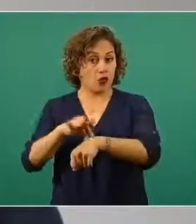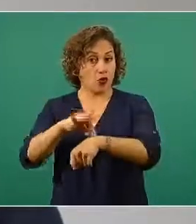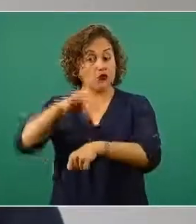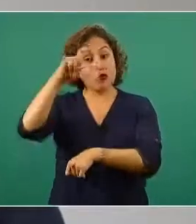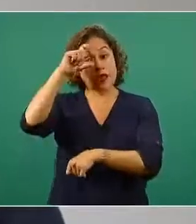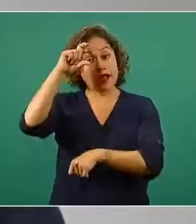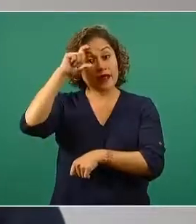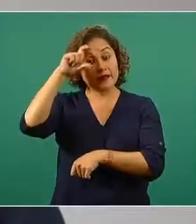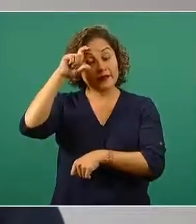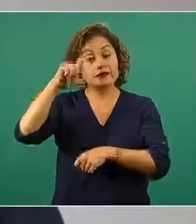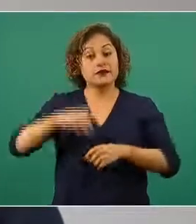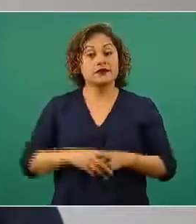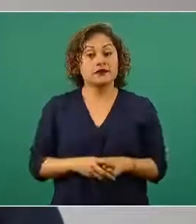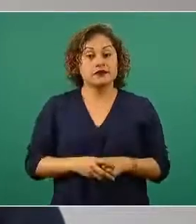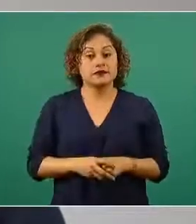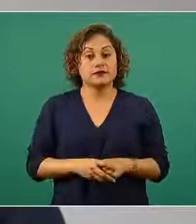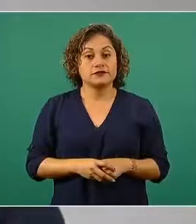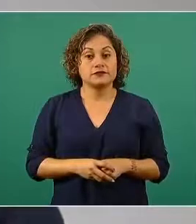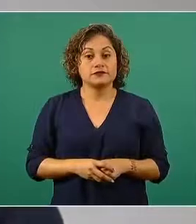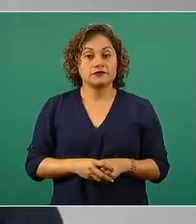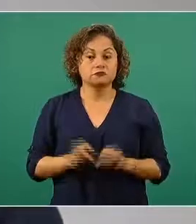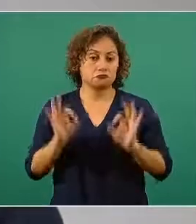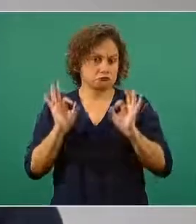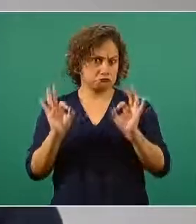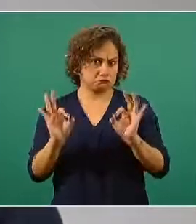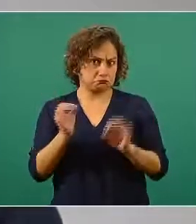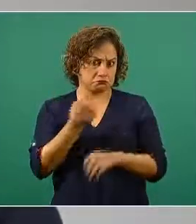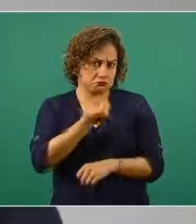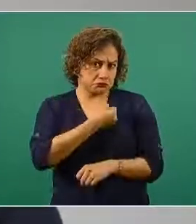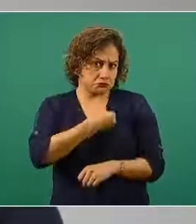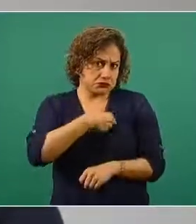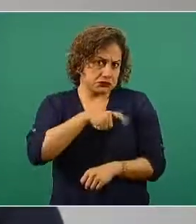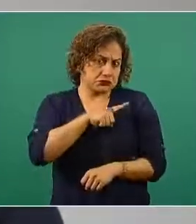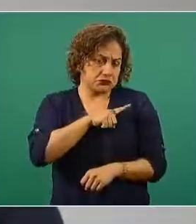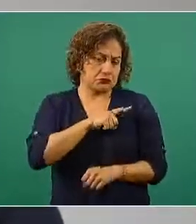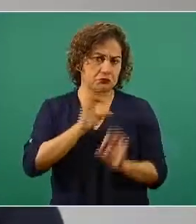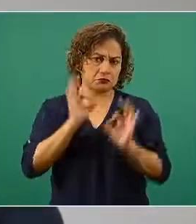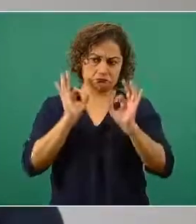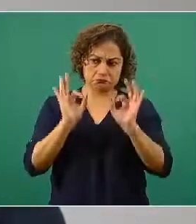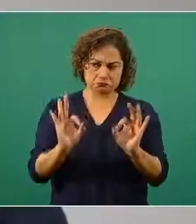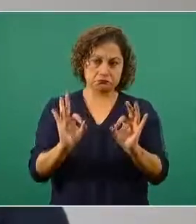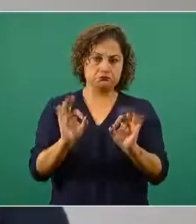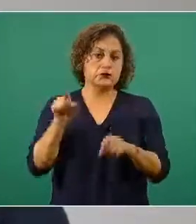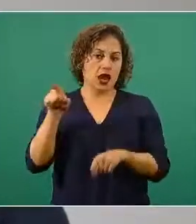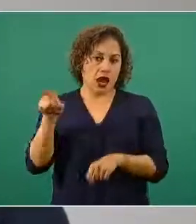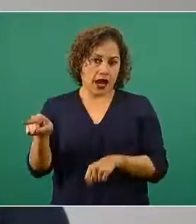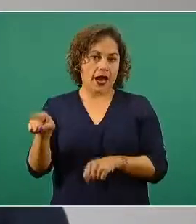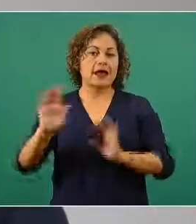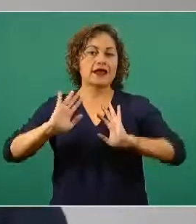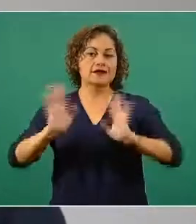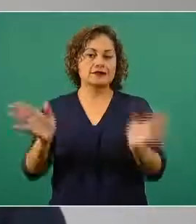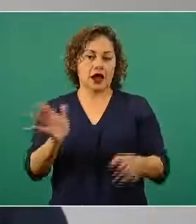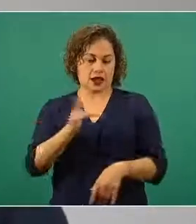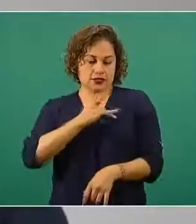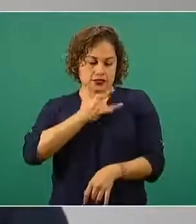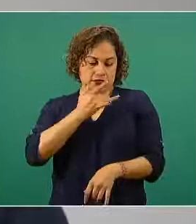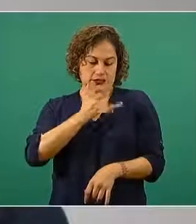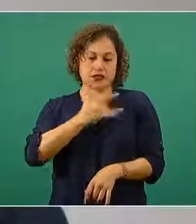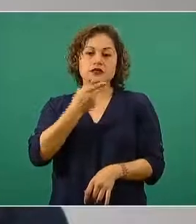un estado de salud estable. Como decíamos, él ha expresado síntomas de